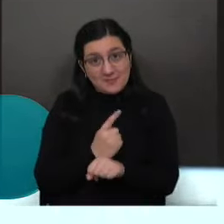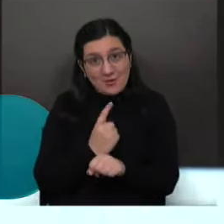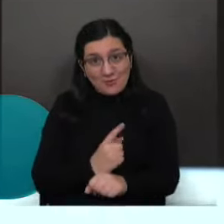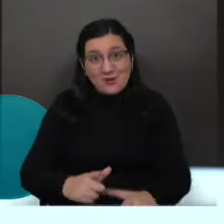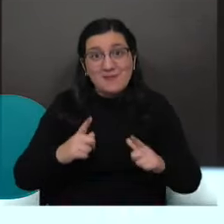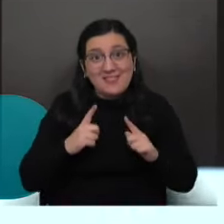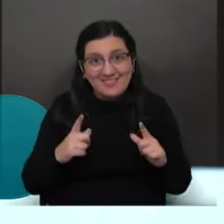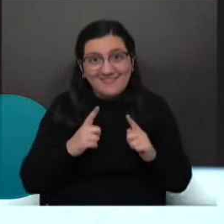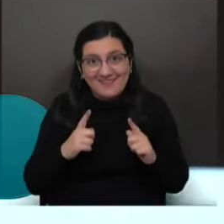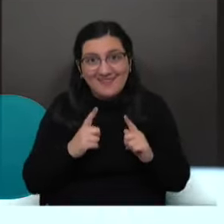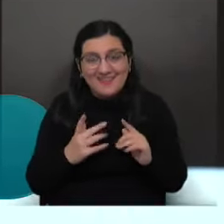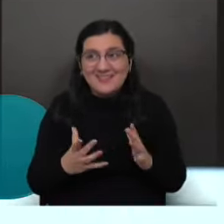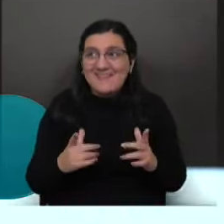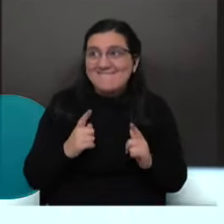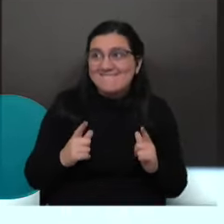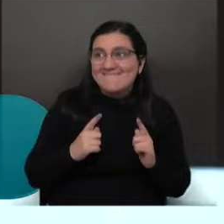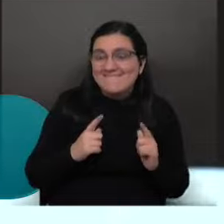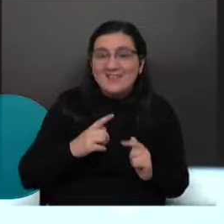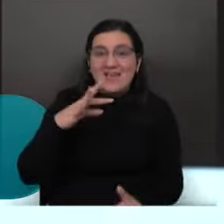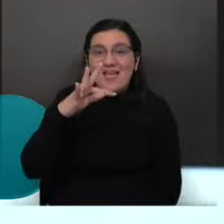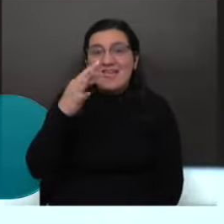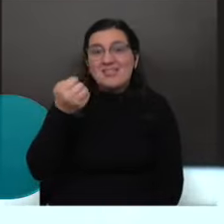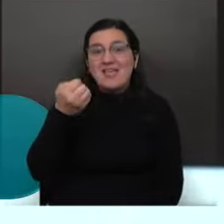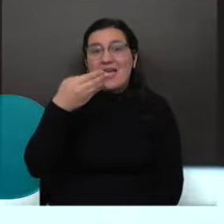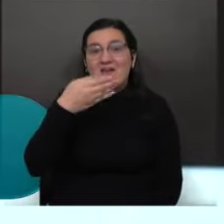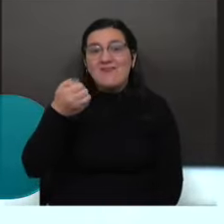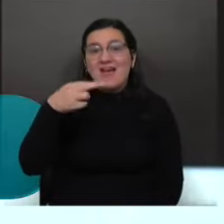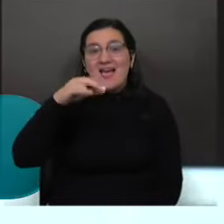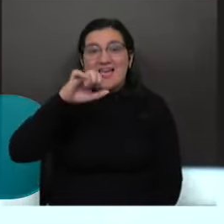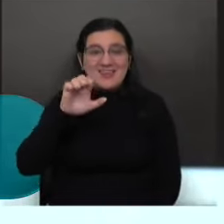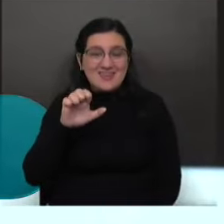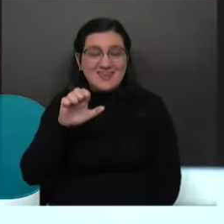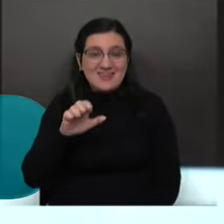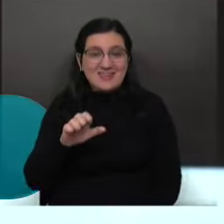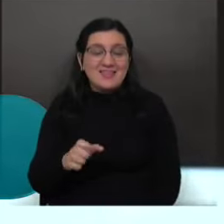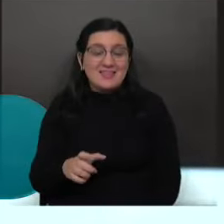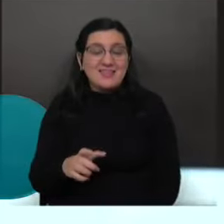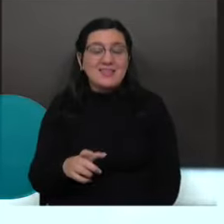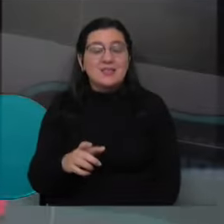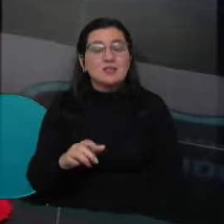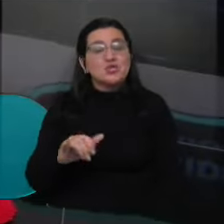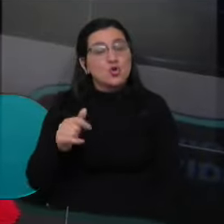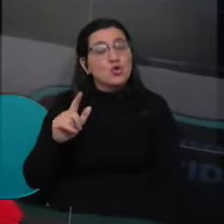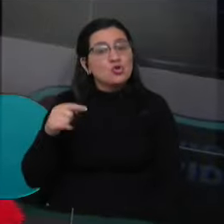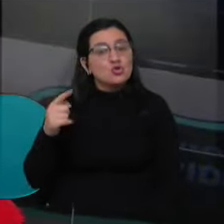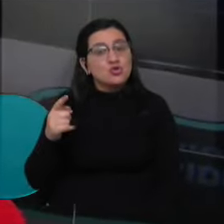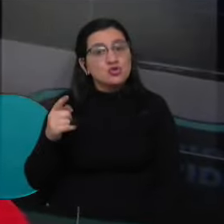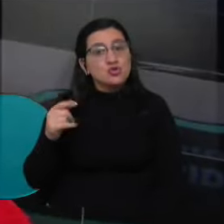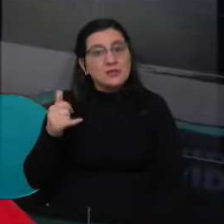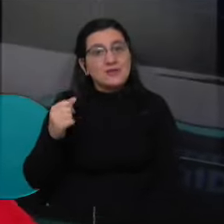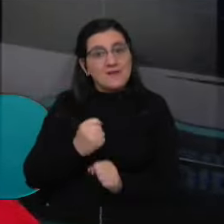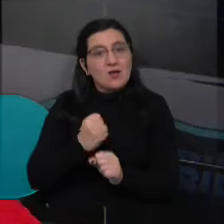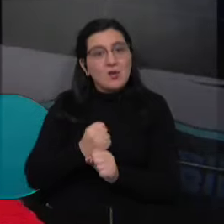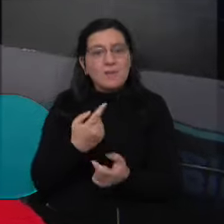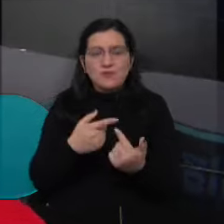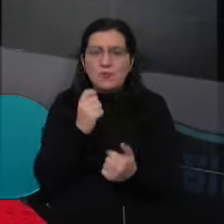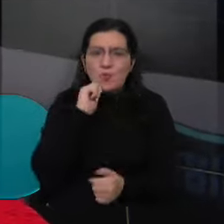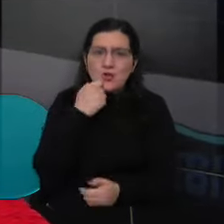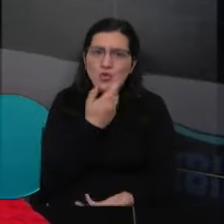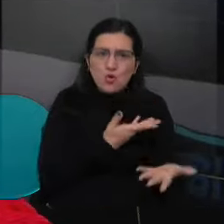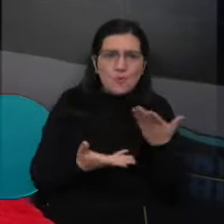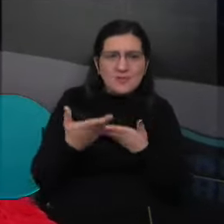expectativa estaba tabar que era capaz que porque con señ y con el profe hace mucho que trabajo estuvo buenísimo compartir con